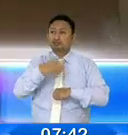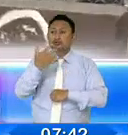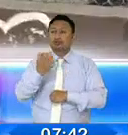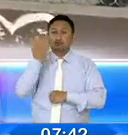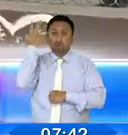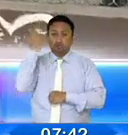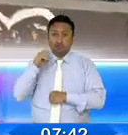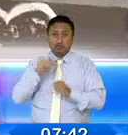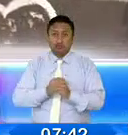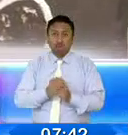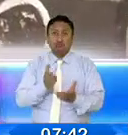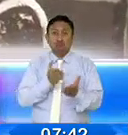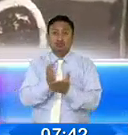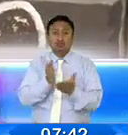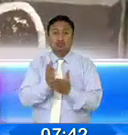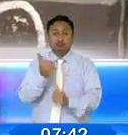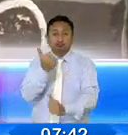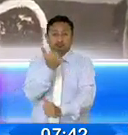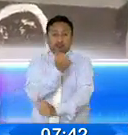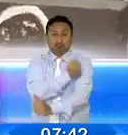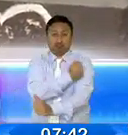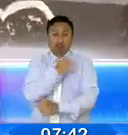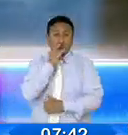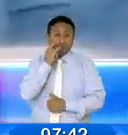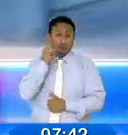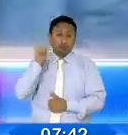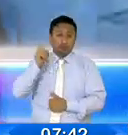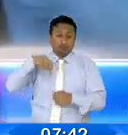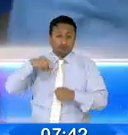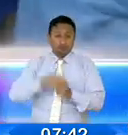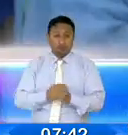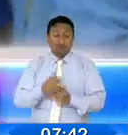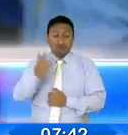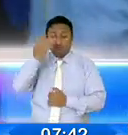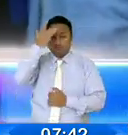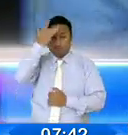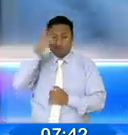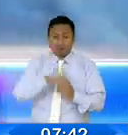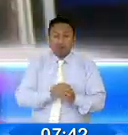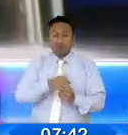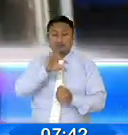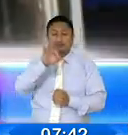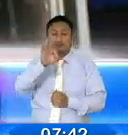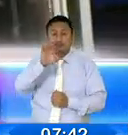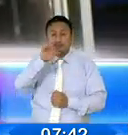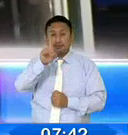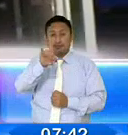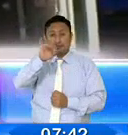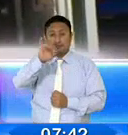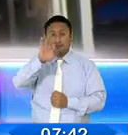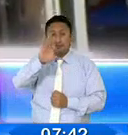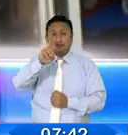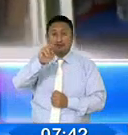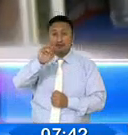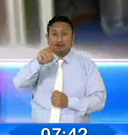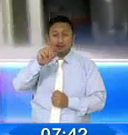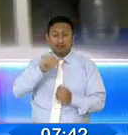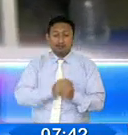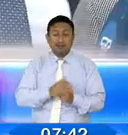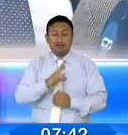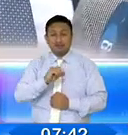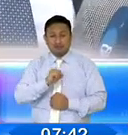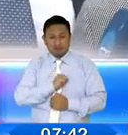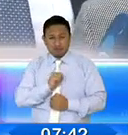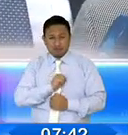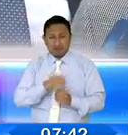a las dosis que los menores requieren para combatir enfermedades como la difteria, tétanos, tosferina, hepatitis B, entre otras. Es imposible